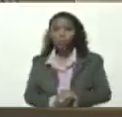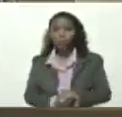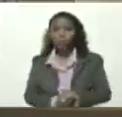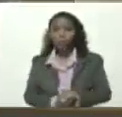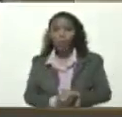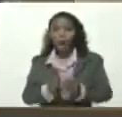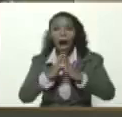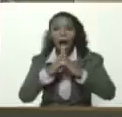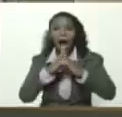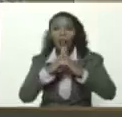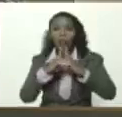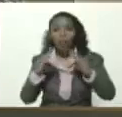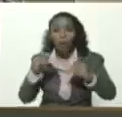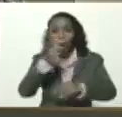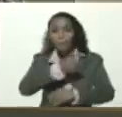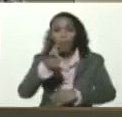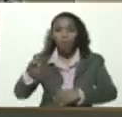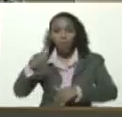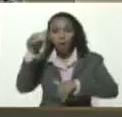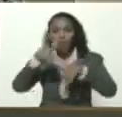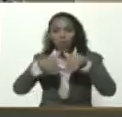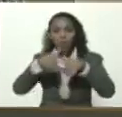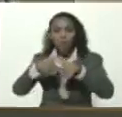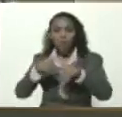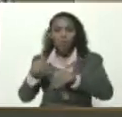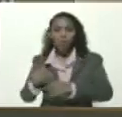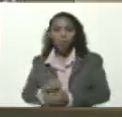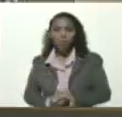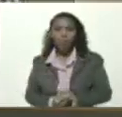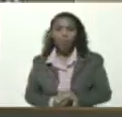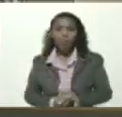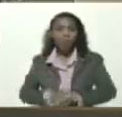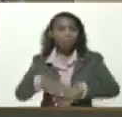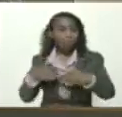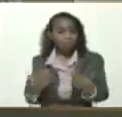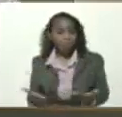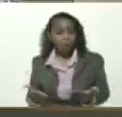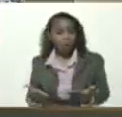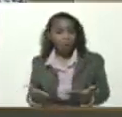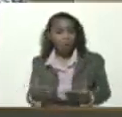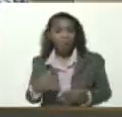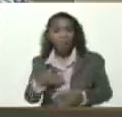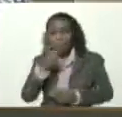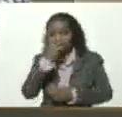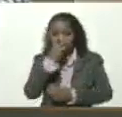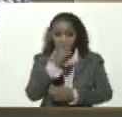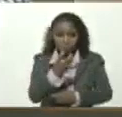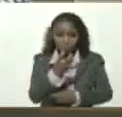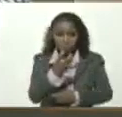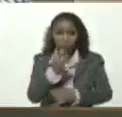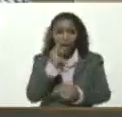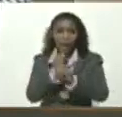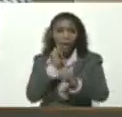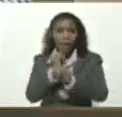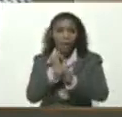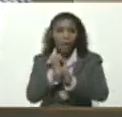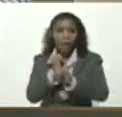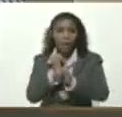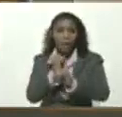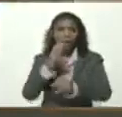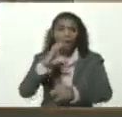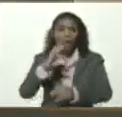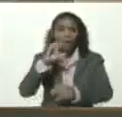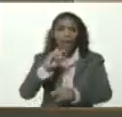a todos los electores y las electoras, a que visiten la página web del Centro